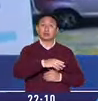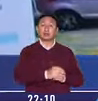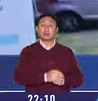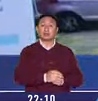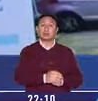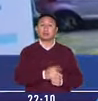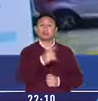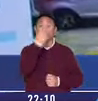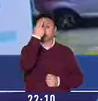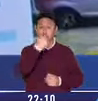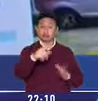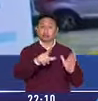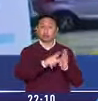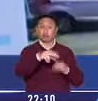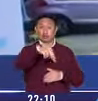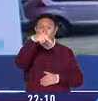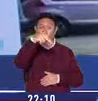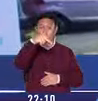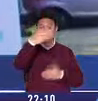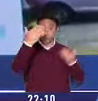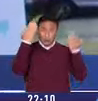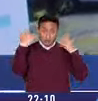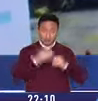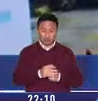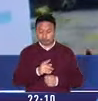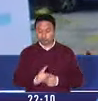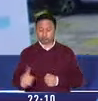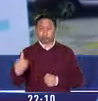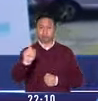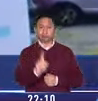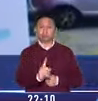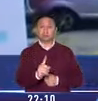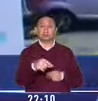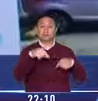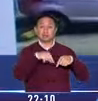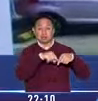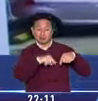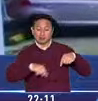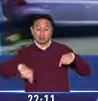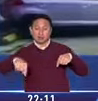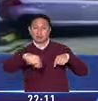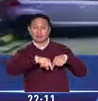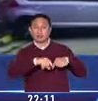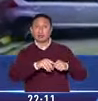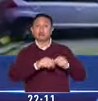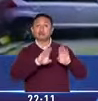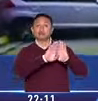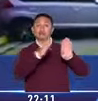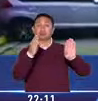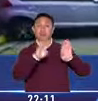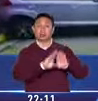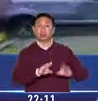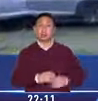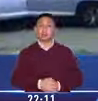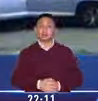de un hotel del norte de Guayaquil. Uno se baja y se acerca a la puerta principal.